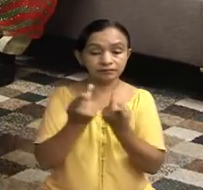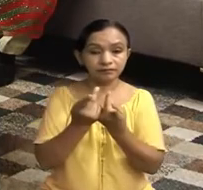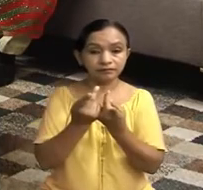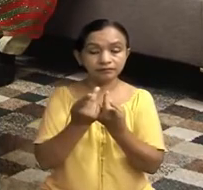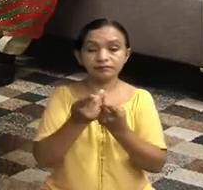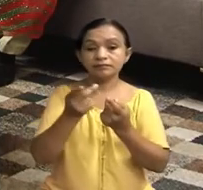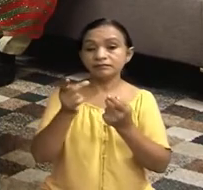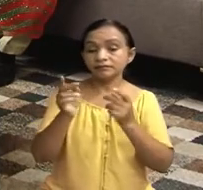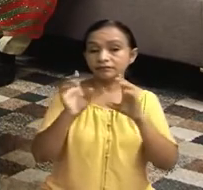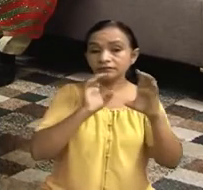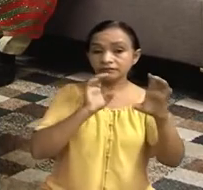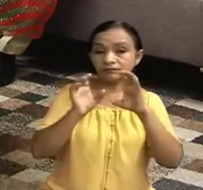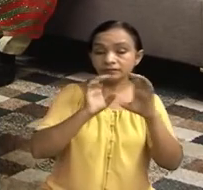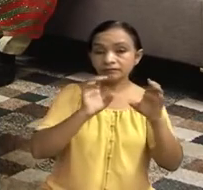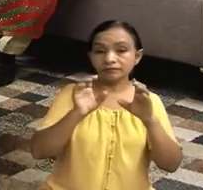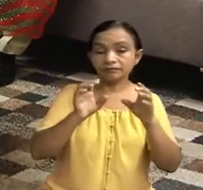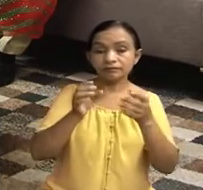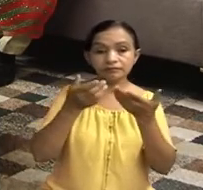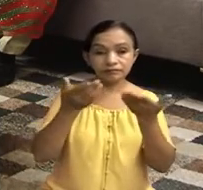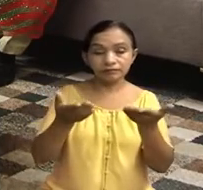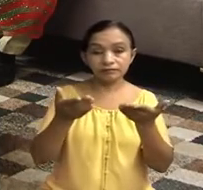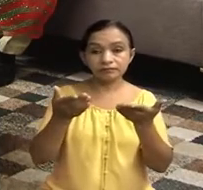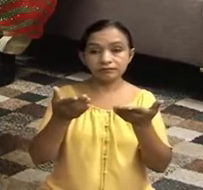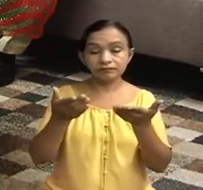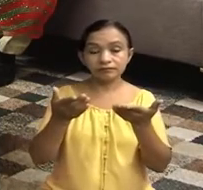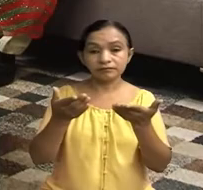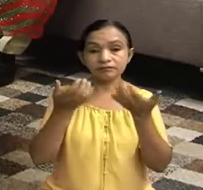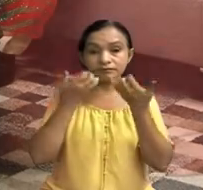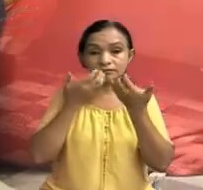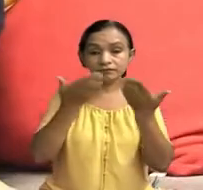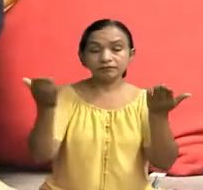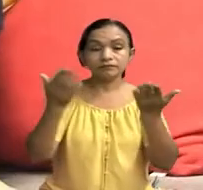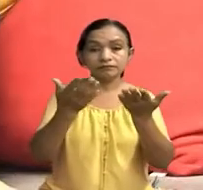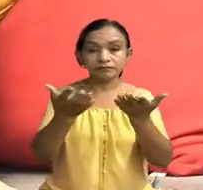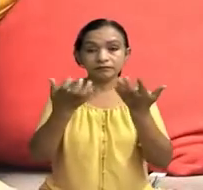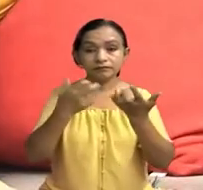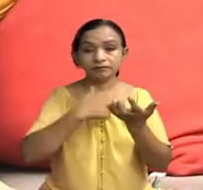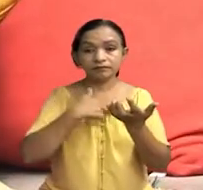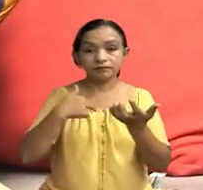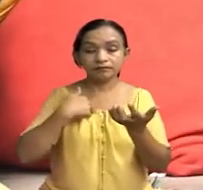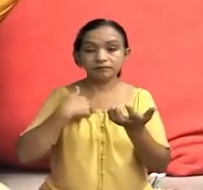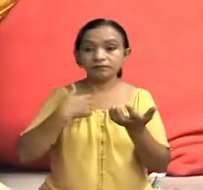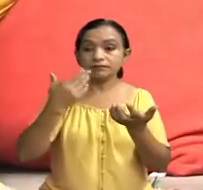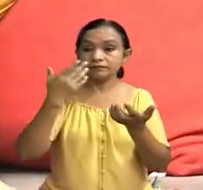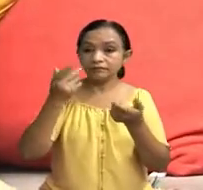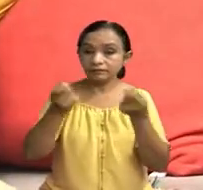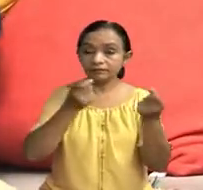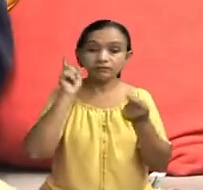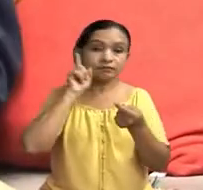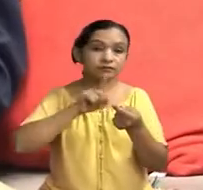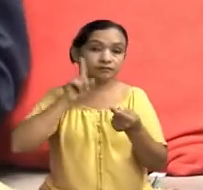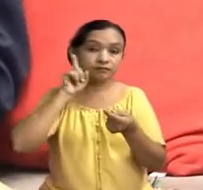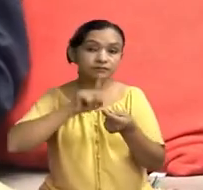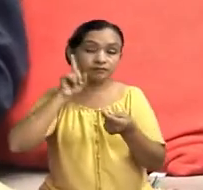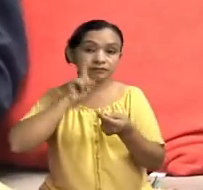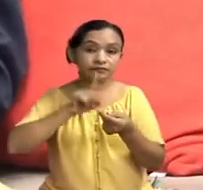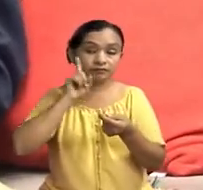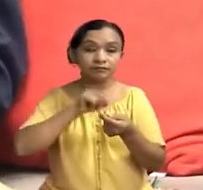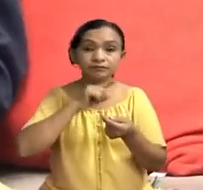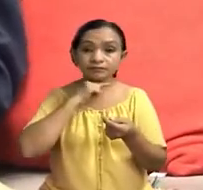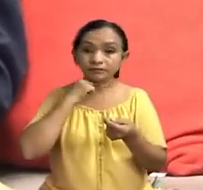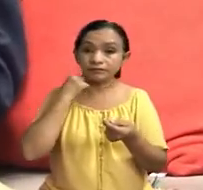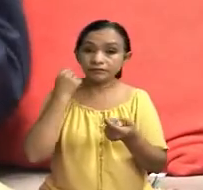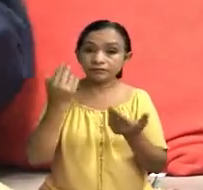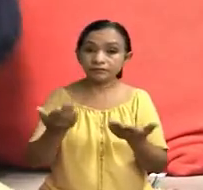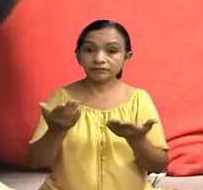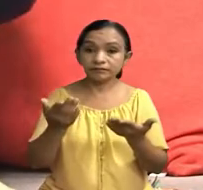medios de comunicación, en las redes sociales, para destruir ese cerco informativo que se pretende, o esa manipulación o esas mentiras, ¿verdad?,